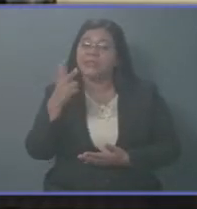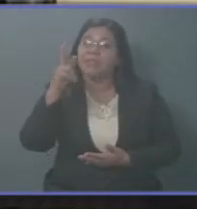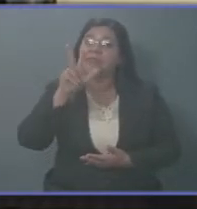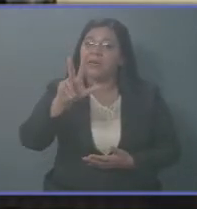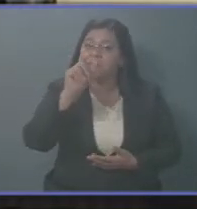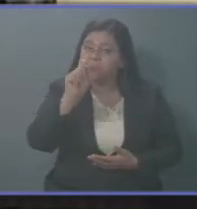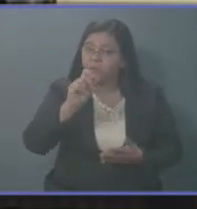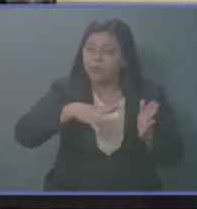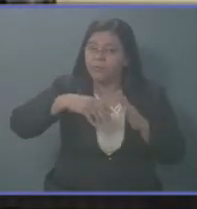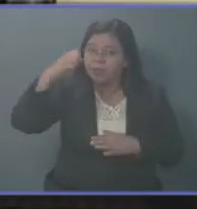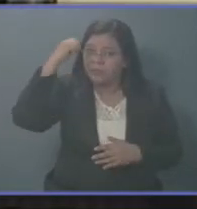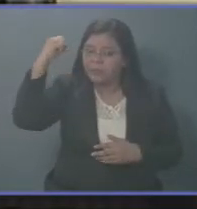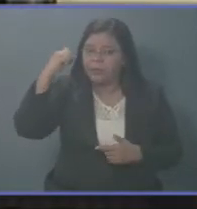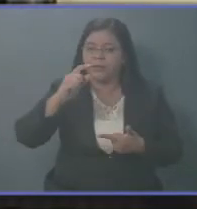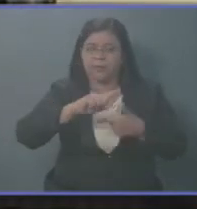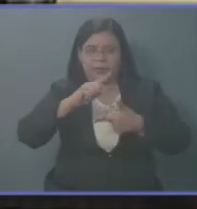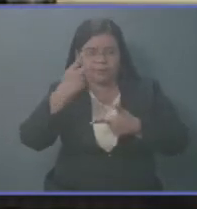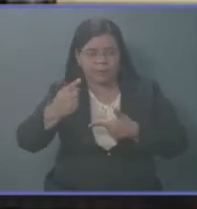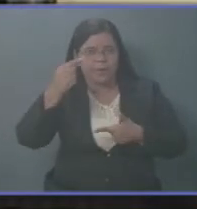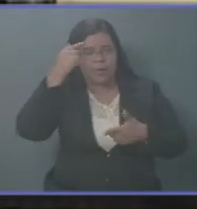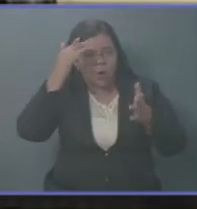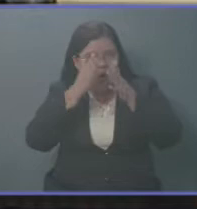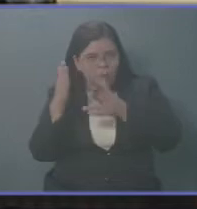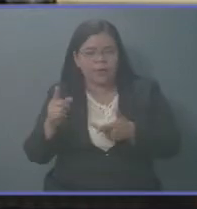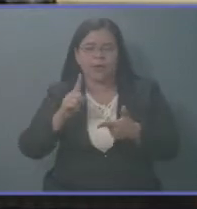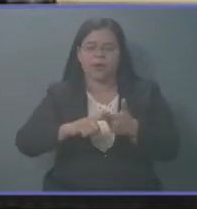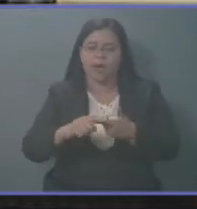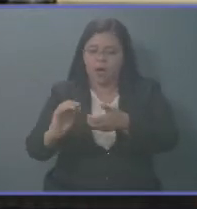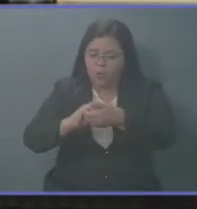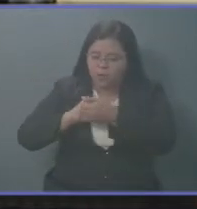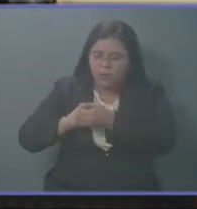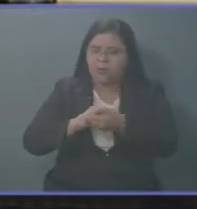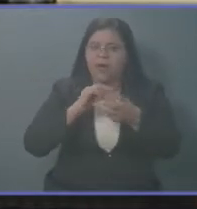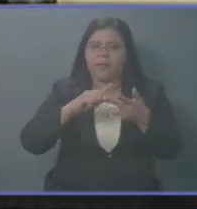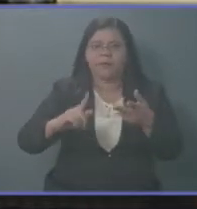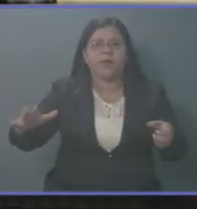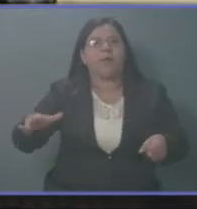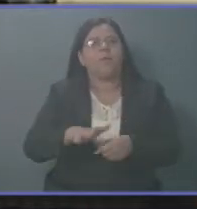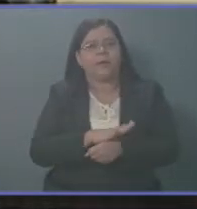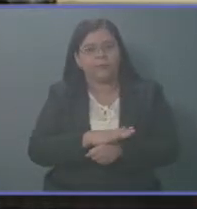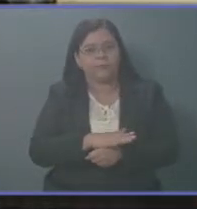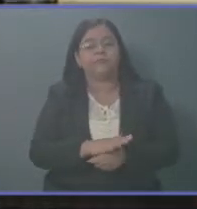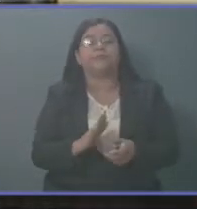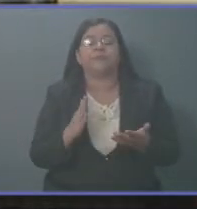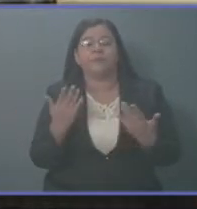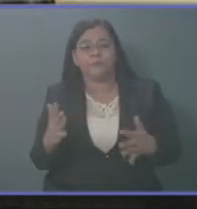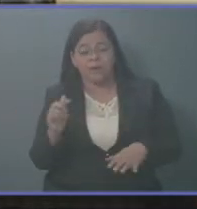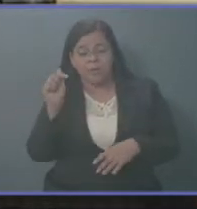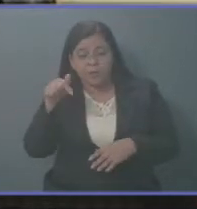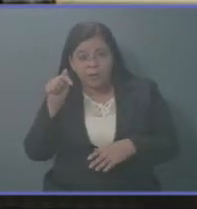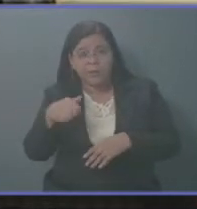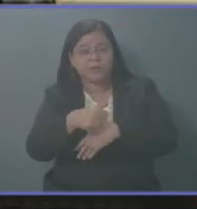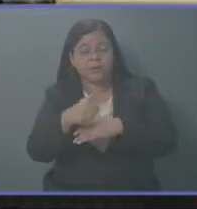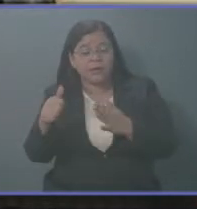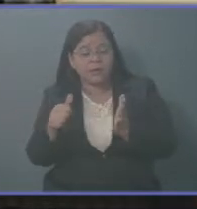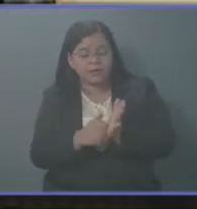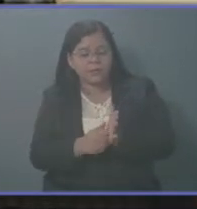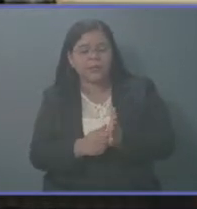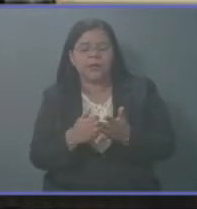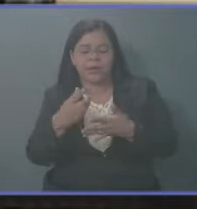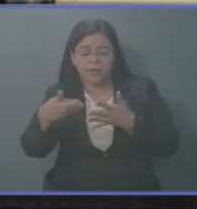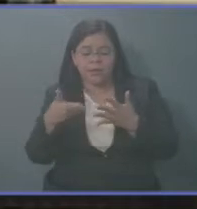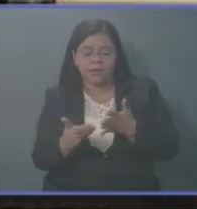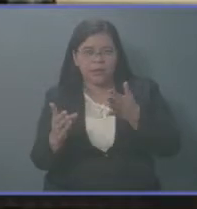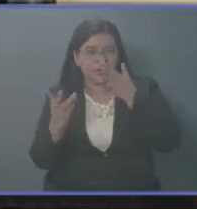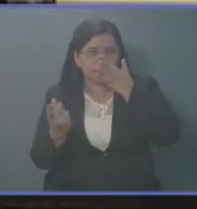principios estructurales de lo mismo: la coherencia, la unidad y la plenitud. En ese sentido, esa Asamblea Legislativa, a través del